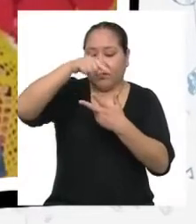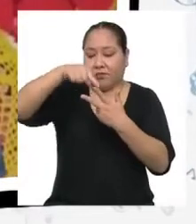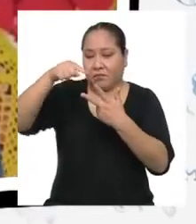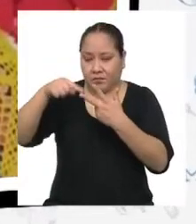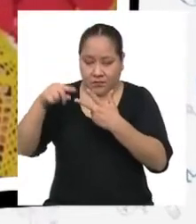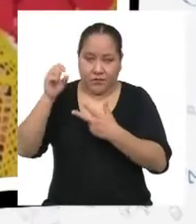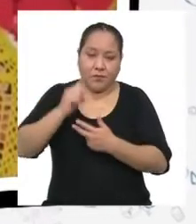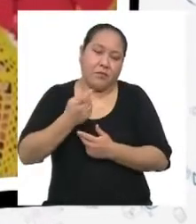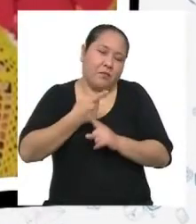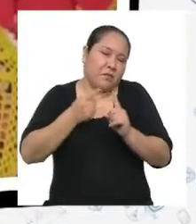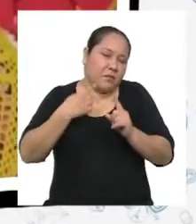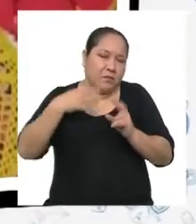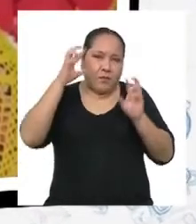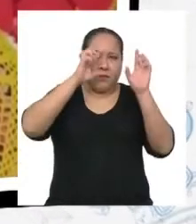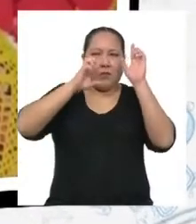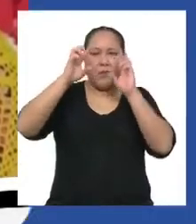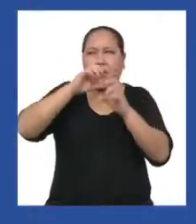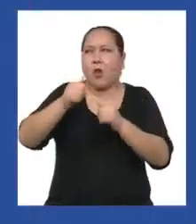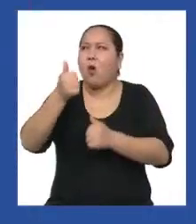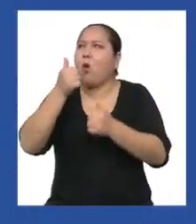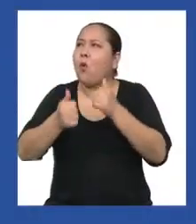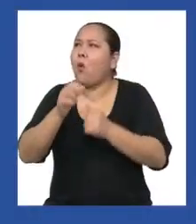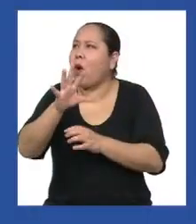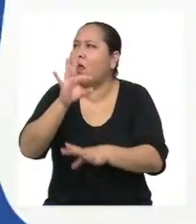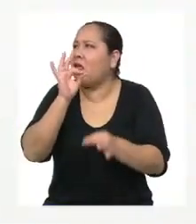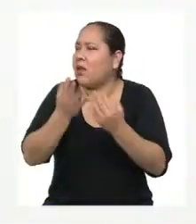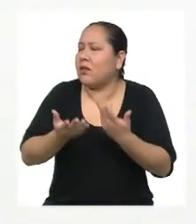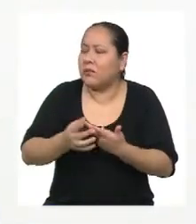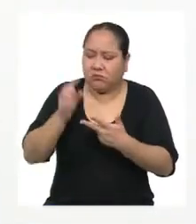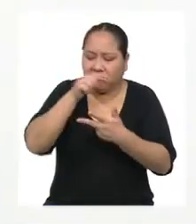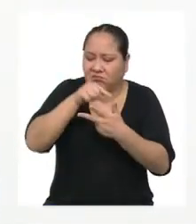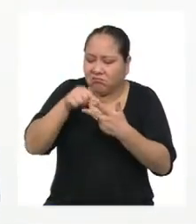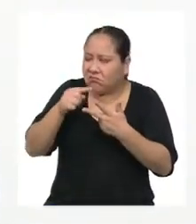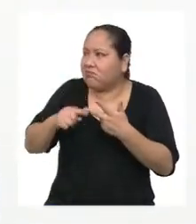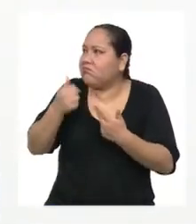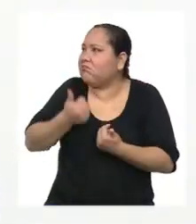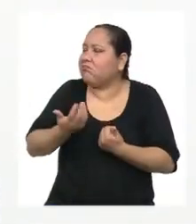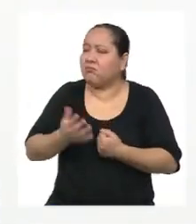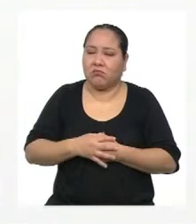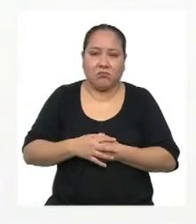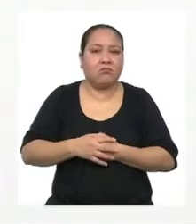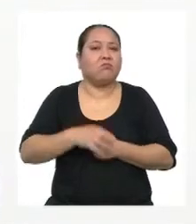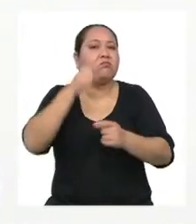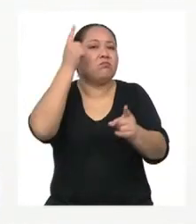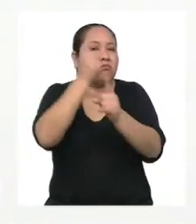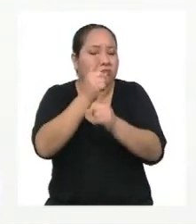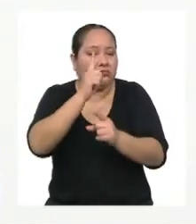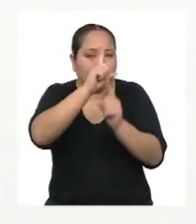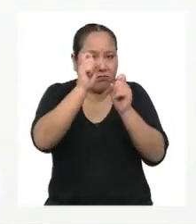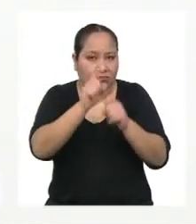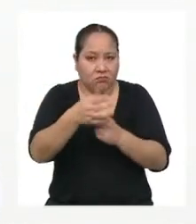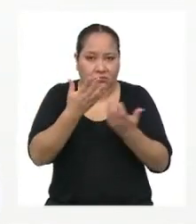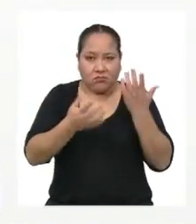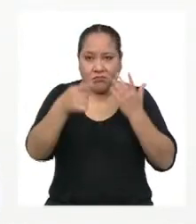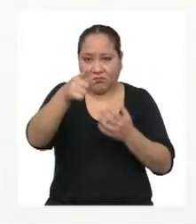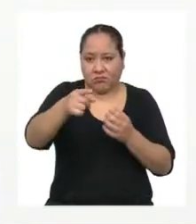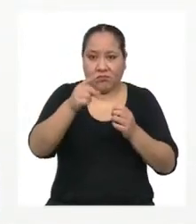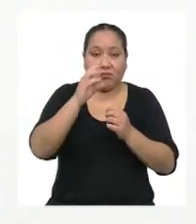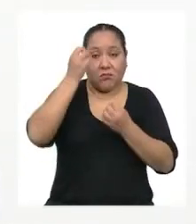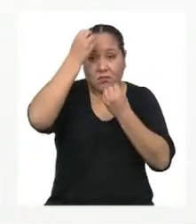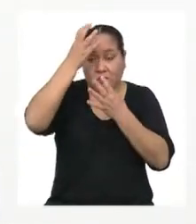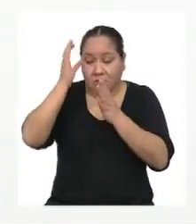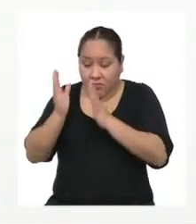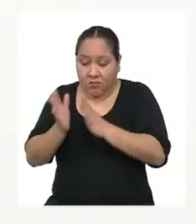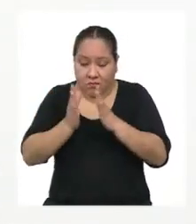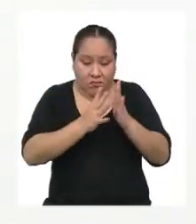es, ¿cómo elijo cuál usar? Excelente pregunta. Seguramente ustedes ya tienen sus datos